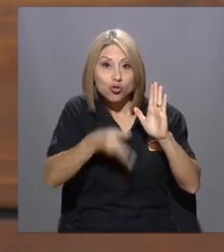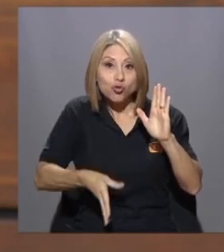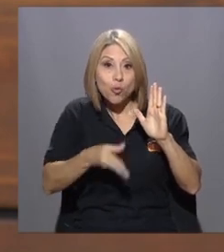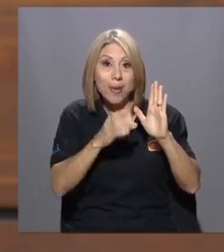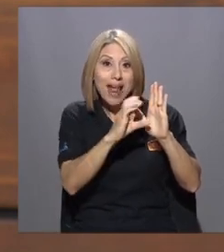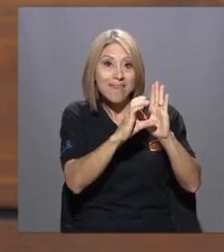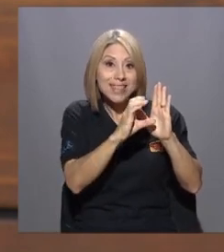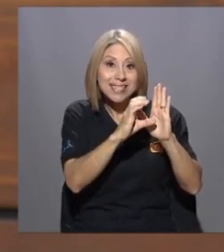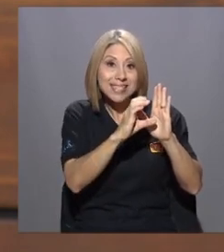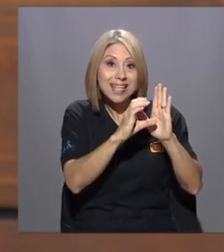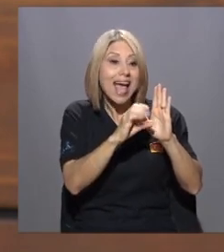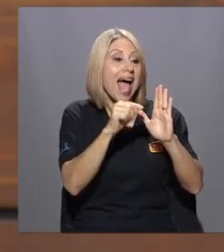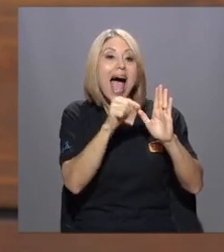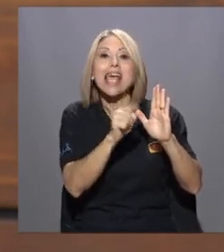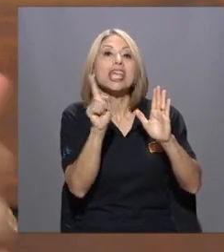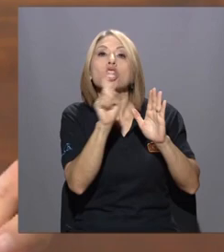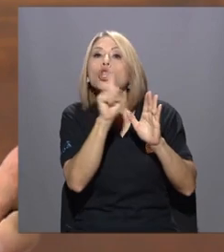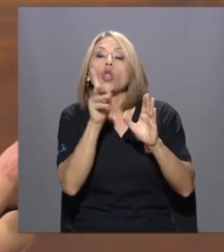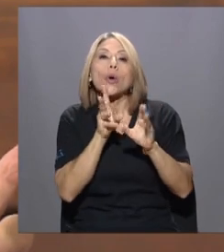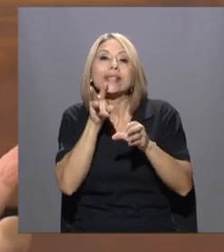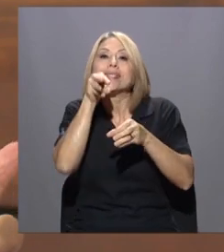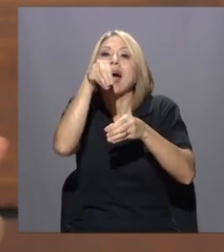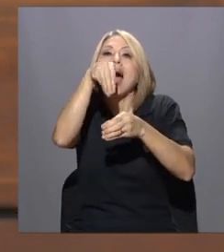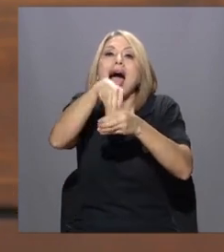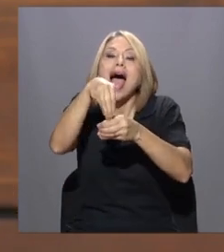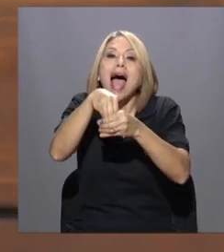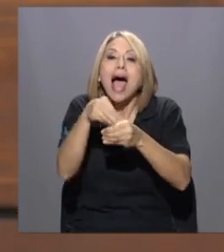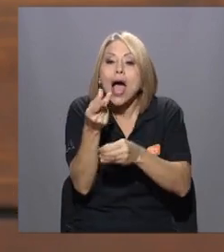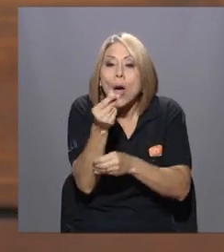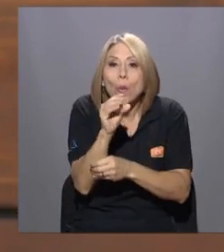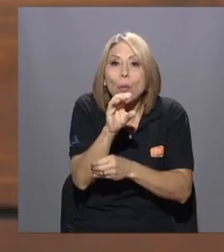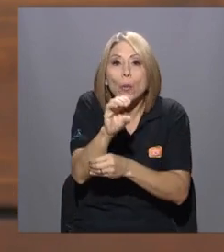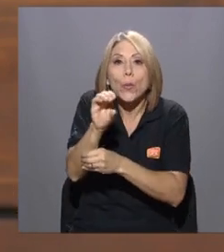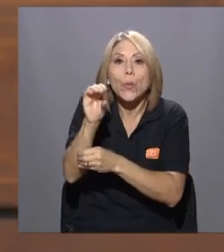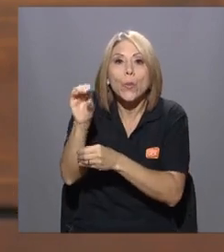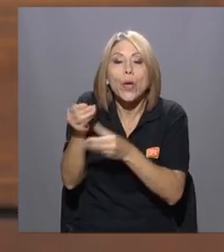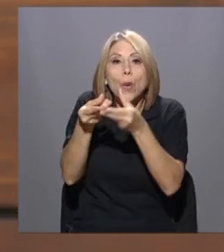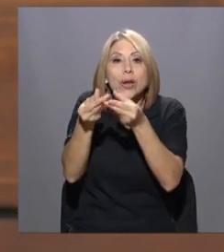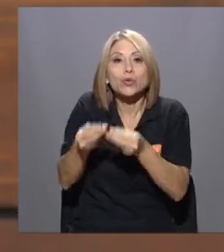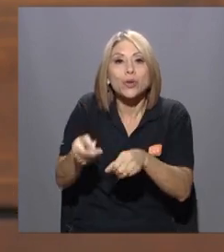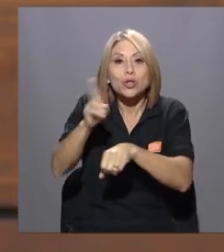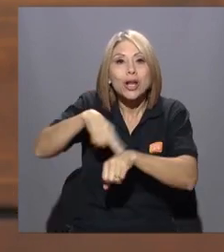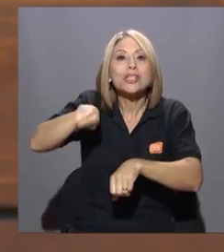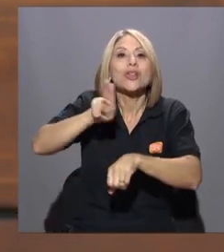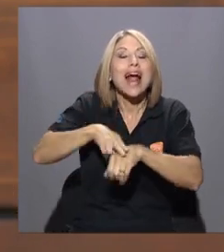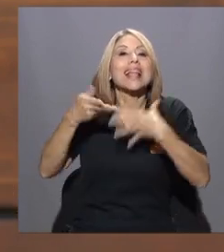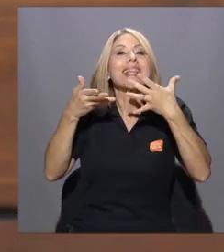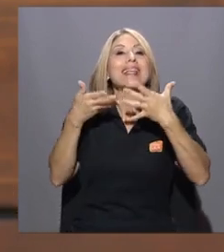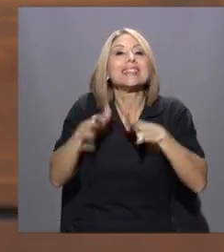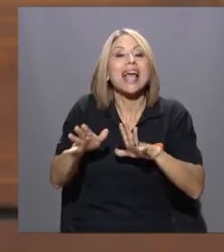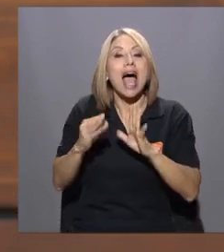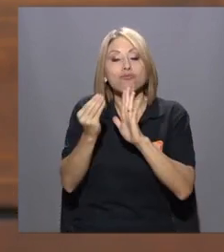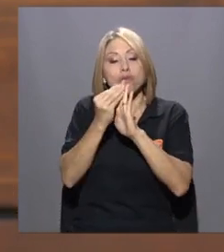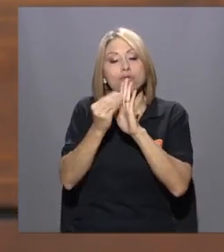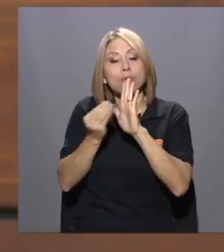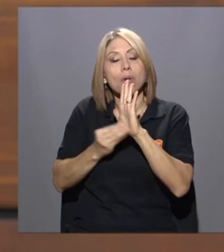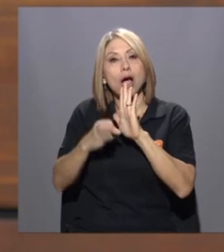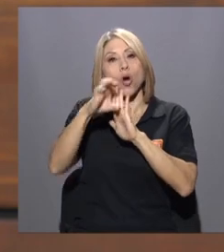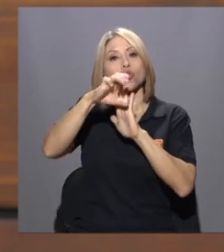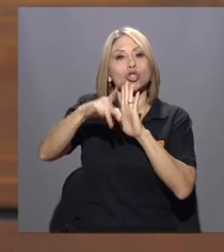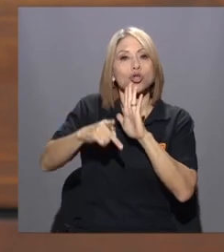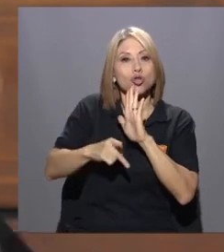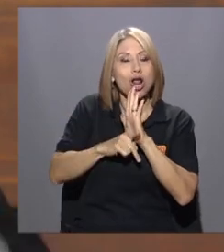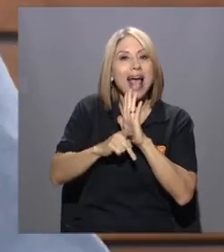aquellas partidas presupuestarias del presupuesto nacional que están definidas constitucionalmente con respecto a